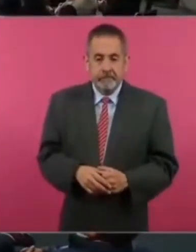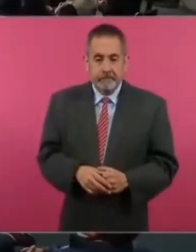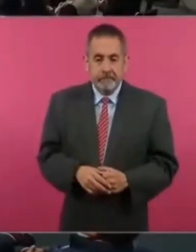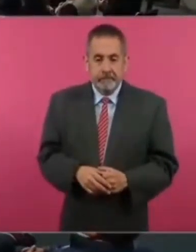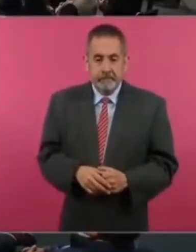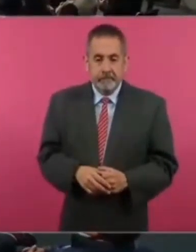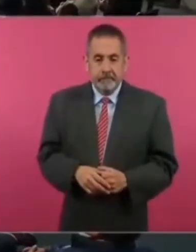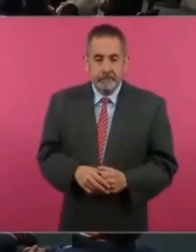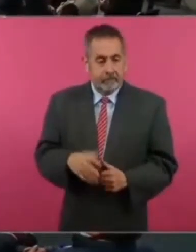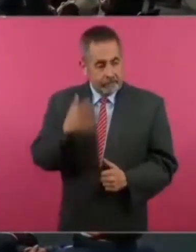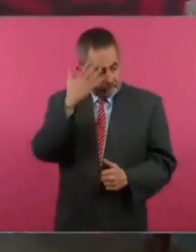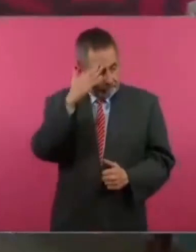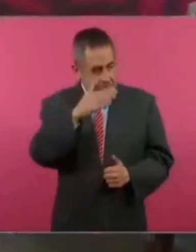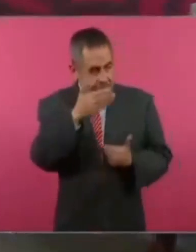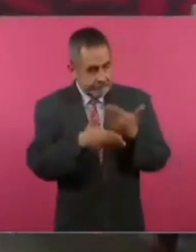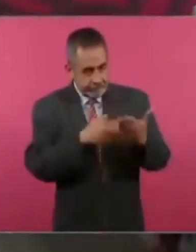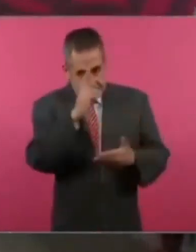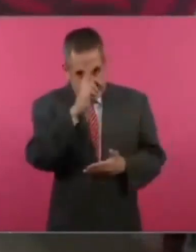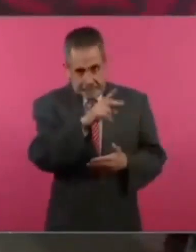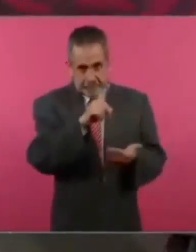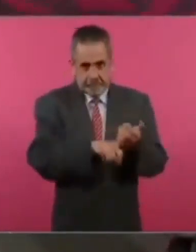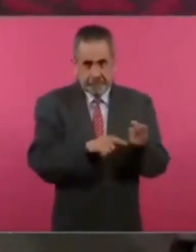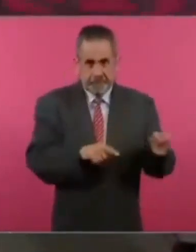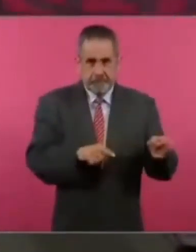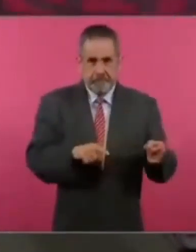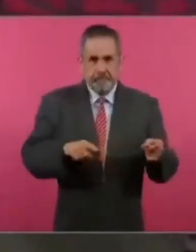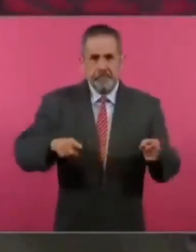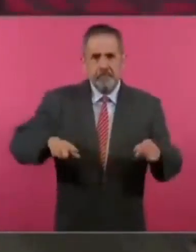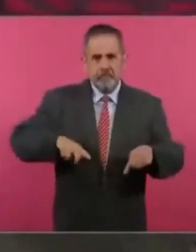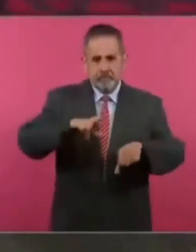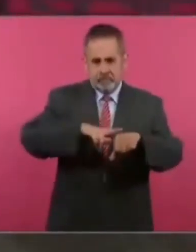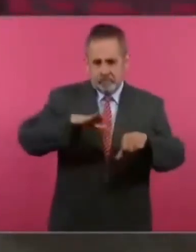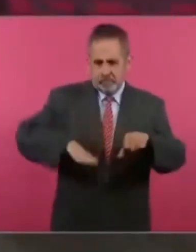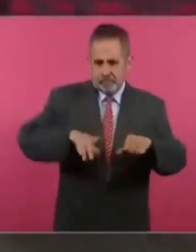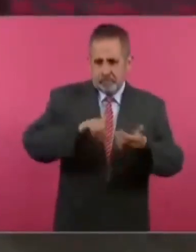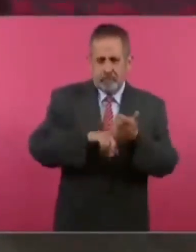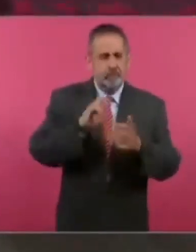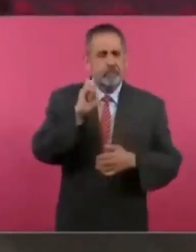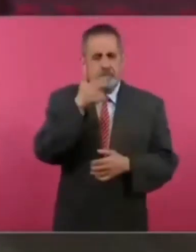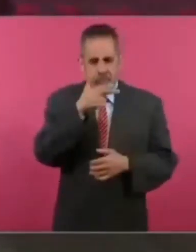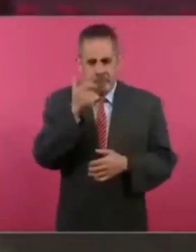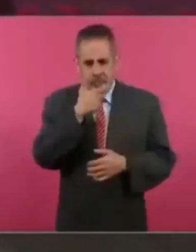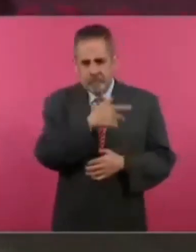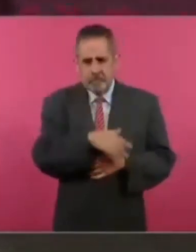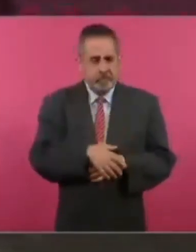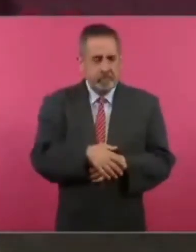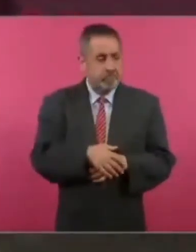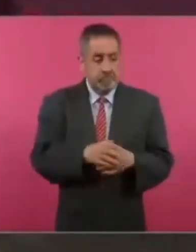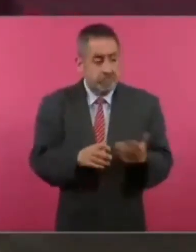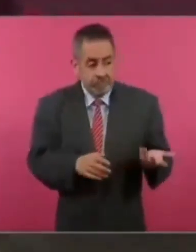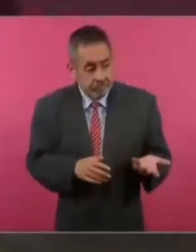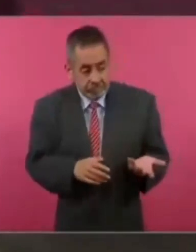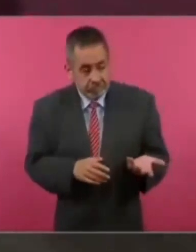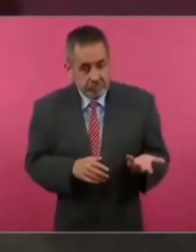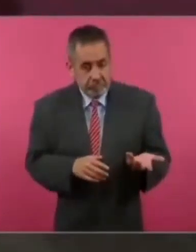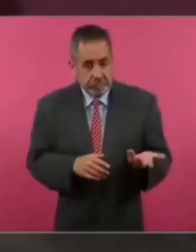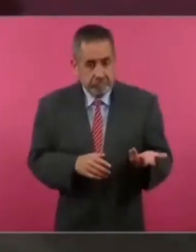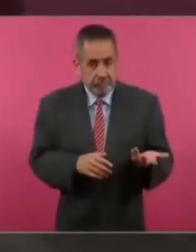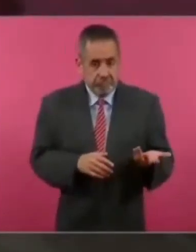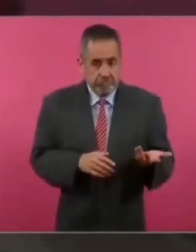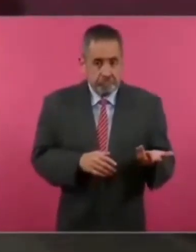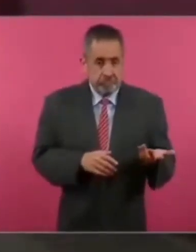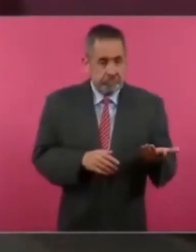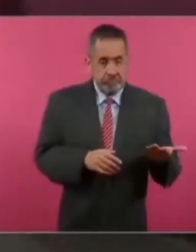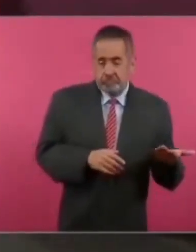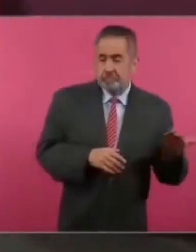con todo respeto, ¿no? La señora gobernadora de Chihuahua no presenta la